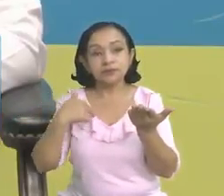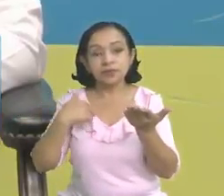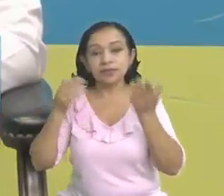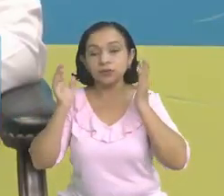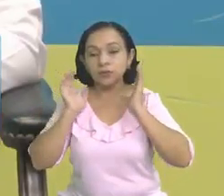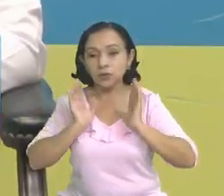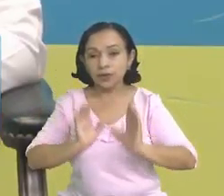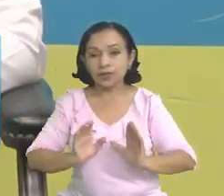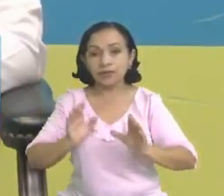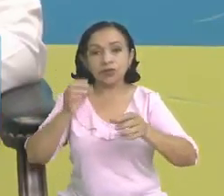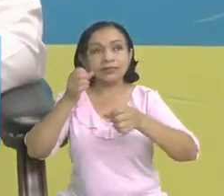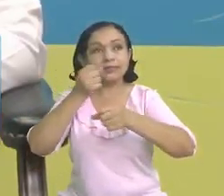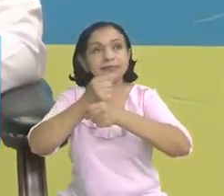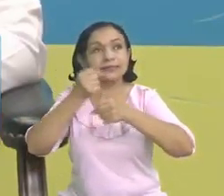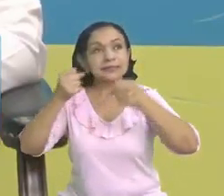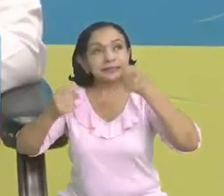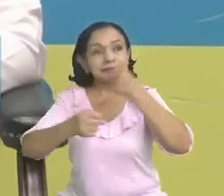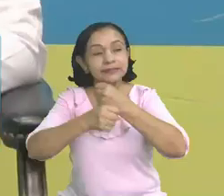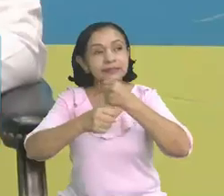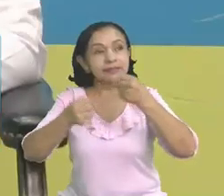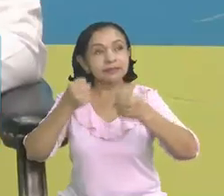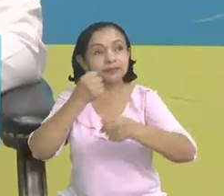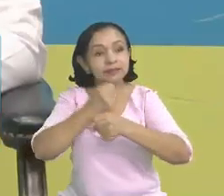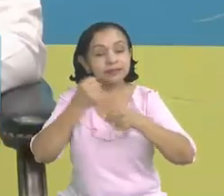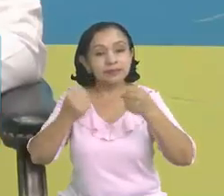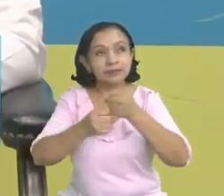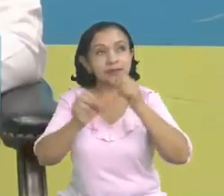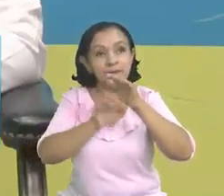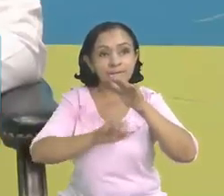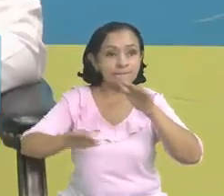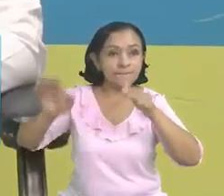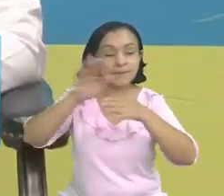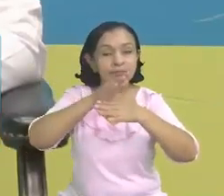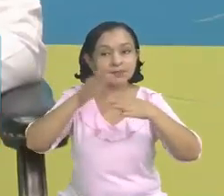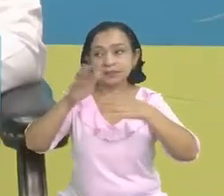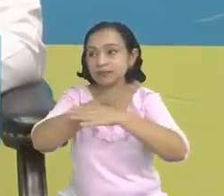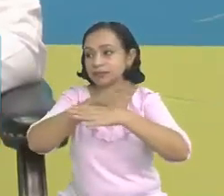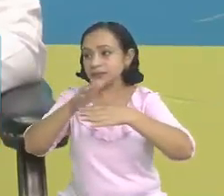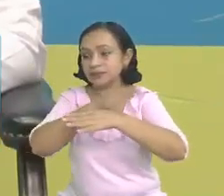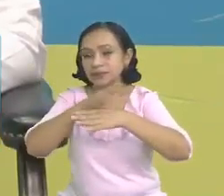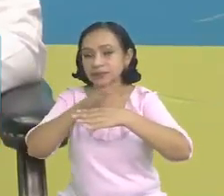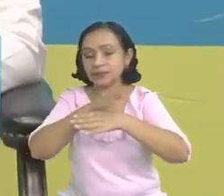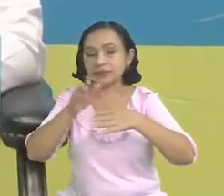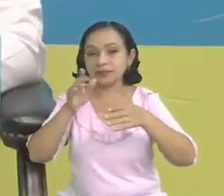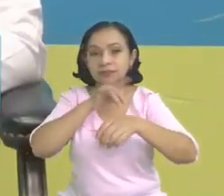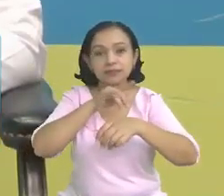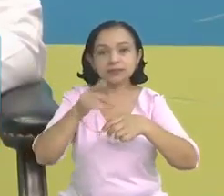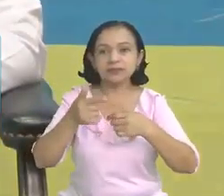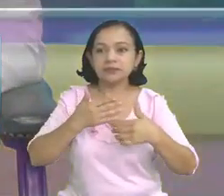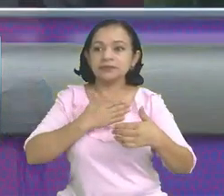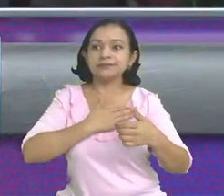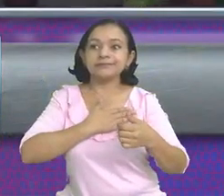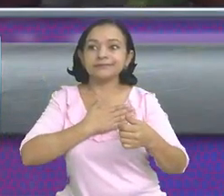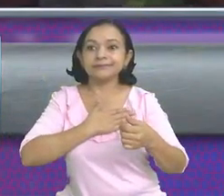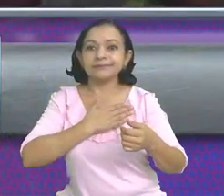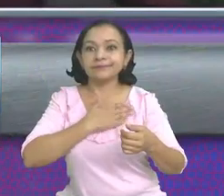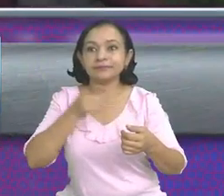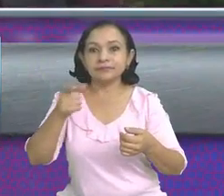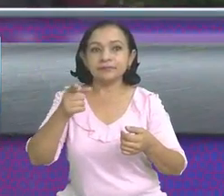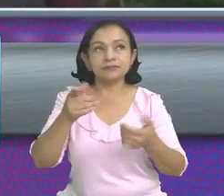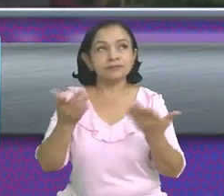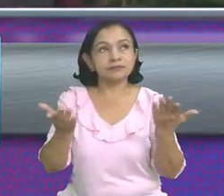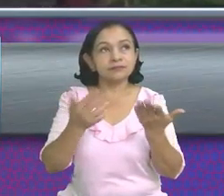sexuales, a nivel sexual, pues el aparecimiento de las mamas y sobre todo los intereses, ¿verdad? Ya los muchachos se gustan, ya empiezan a